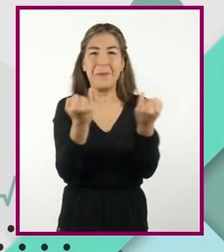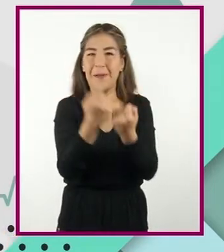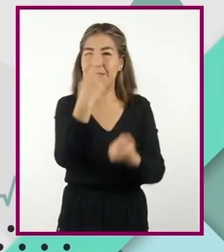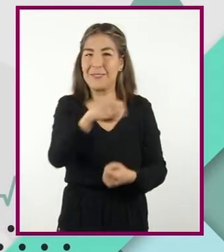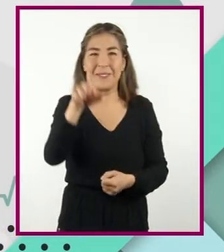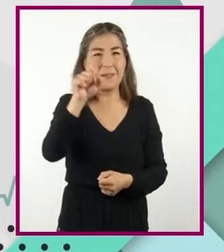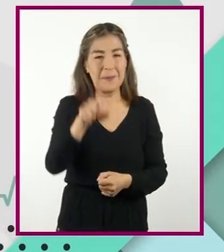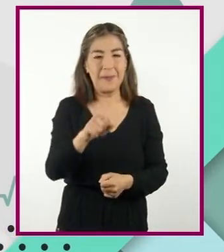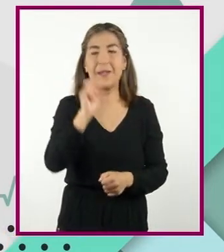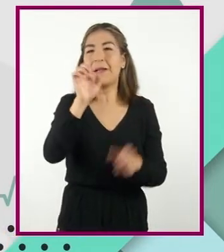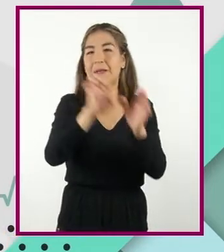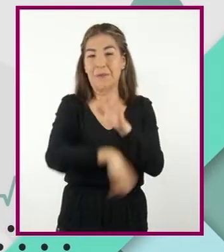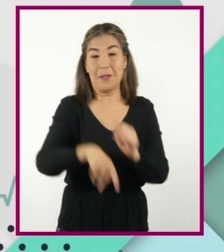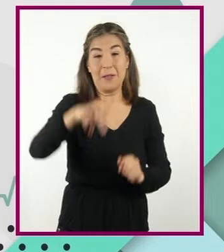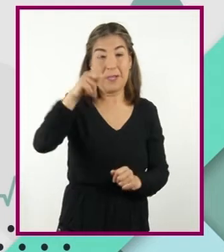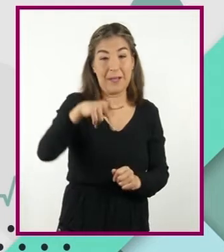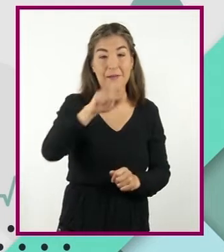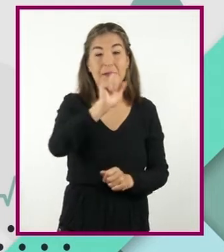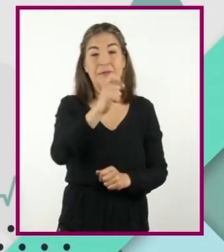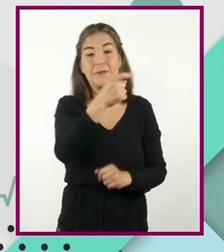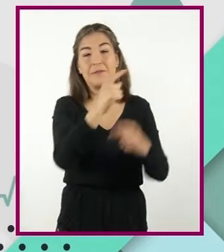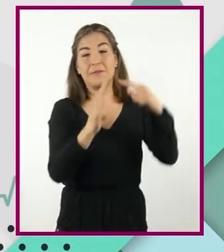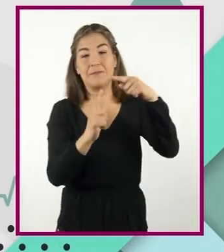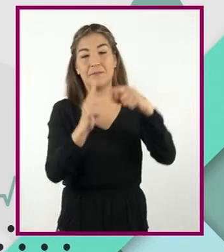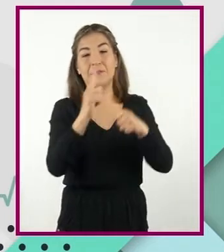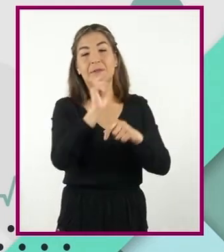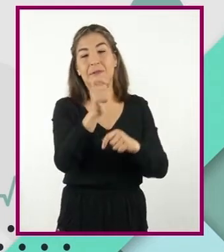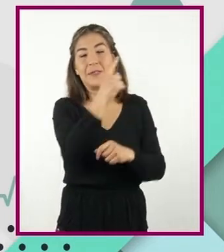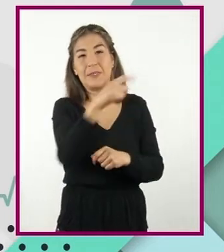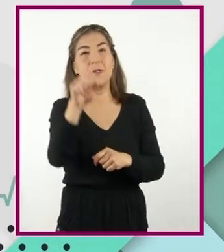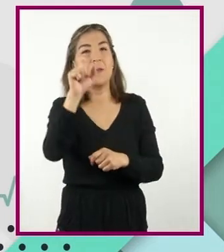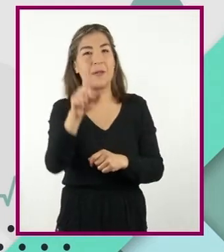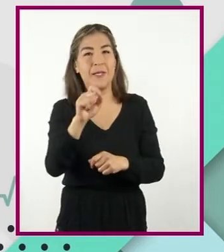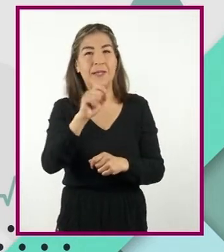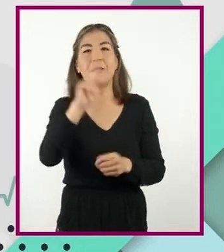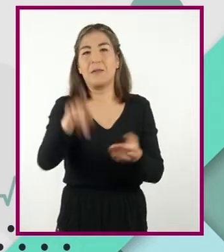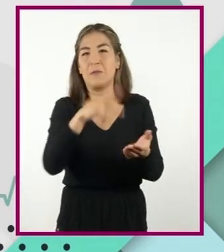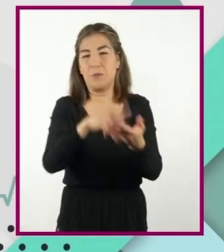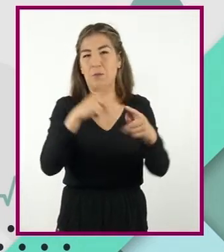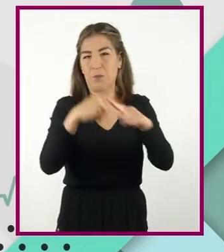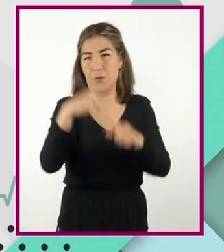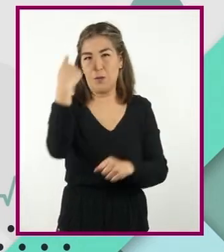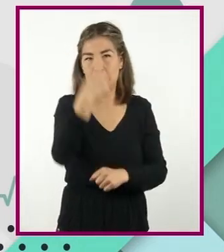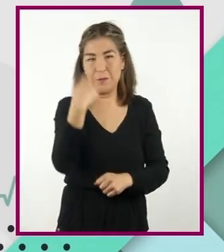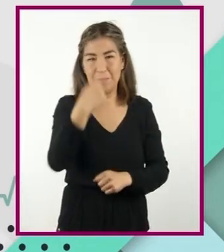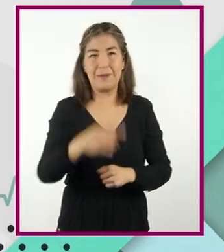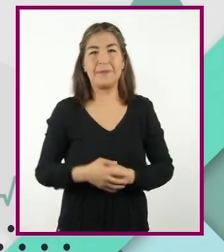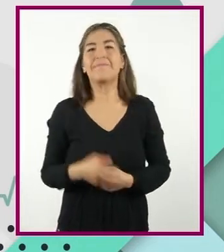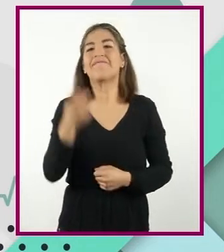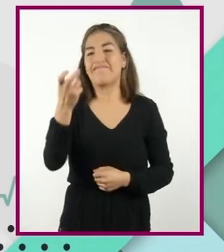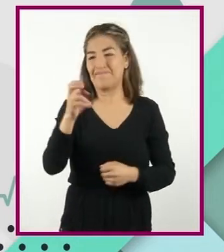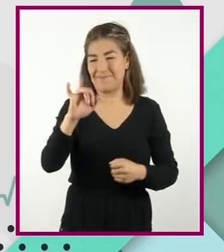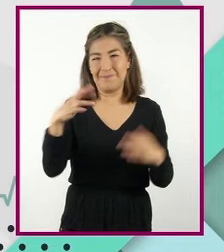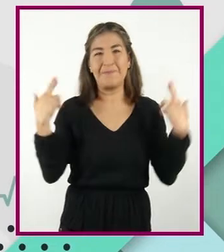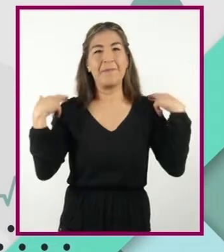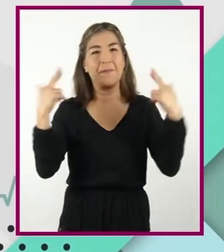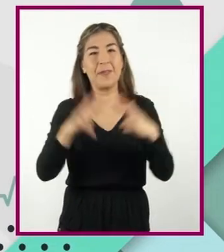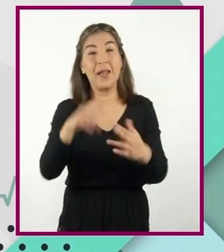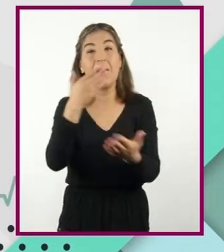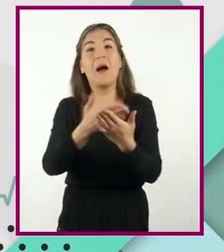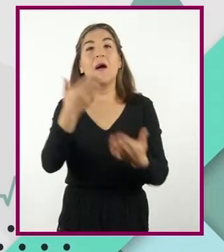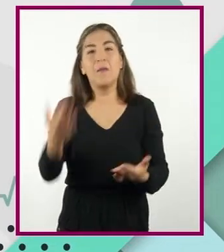K igual a 120 kilómetros por hora. Así es, maestro Mario.